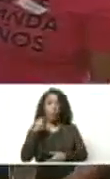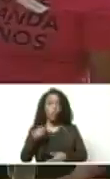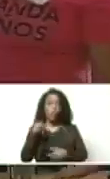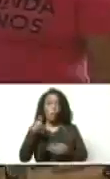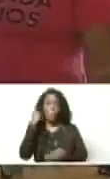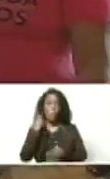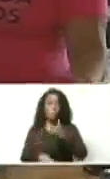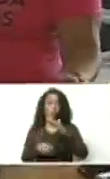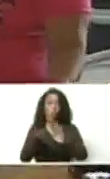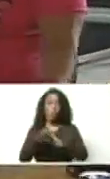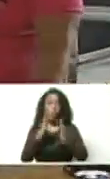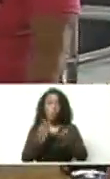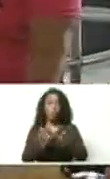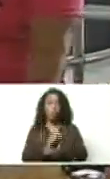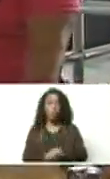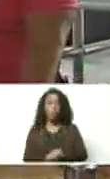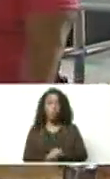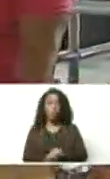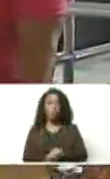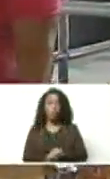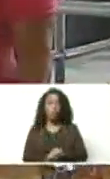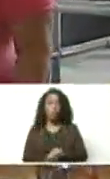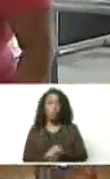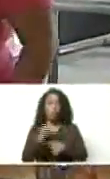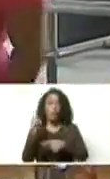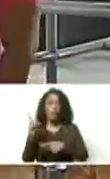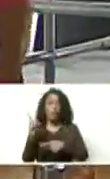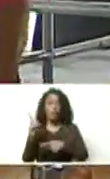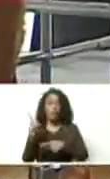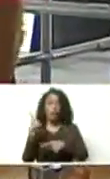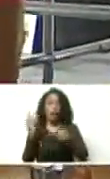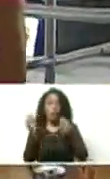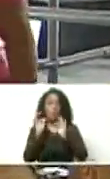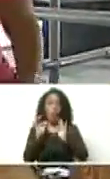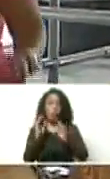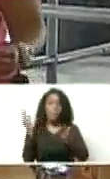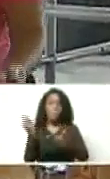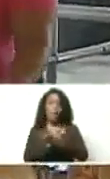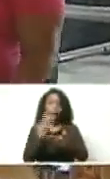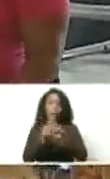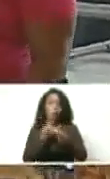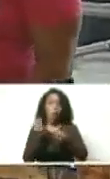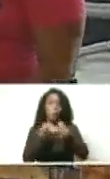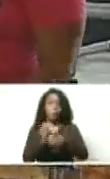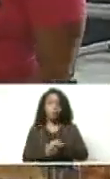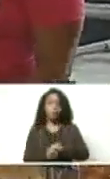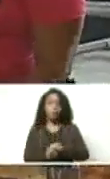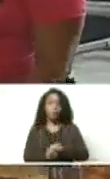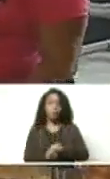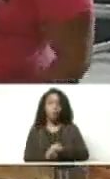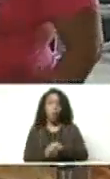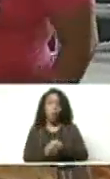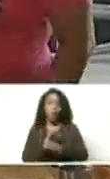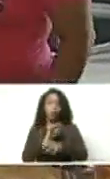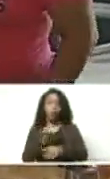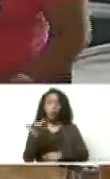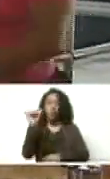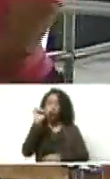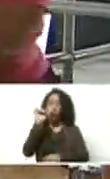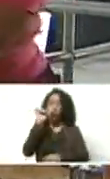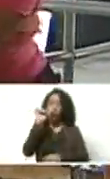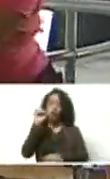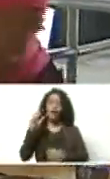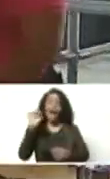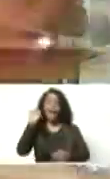el mundo. También tenemos nuestros buñuelos de plátano. Sabroso, chica. Con un juguito de zanahoria. ¿Y esta arepita?